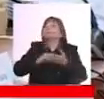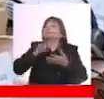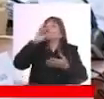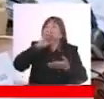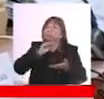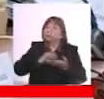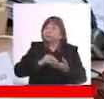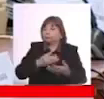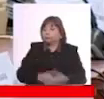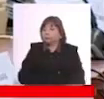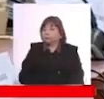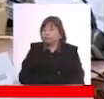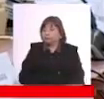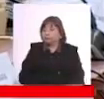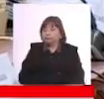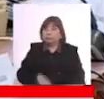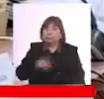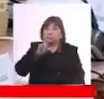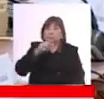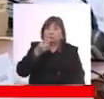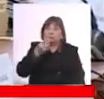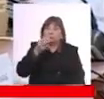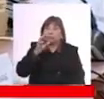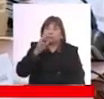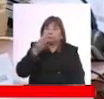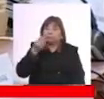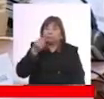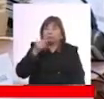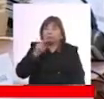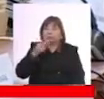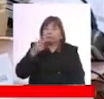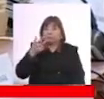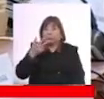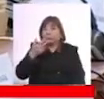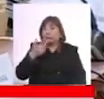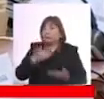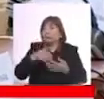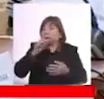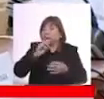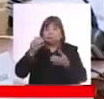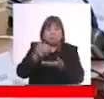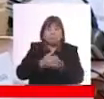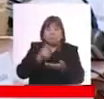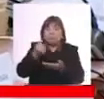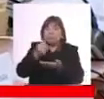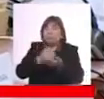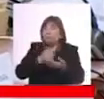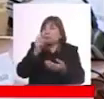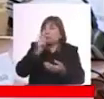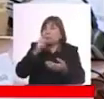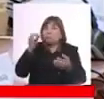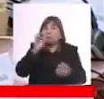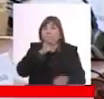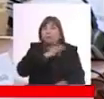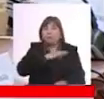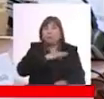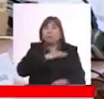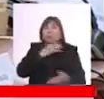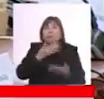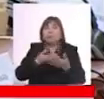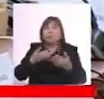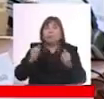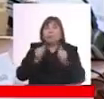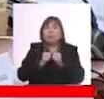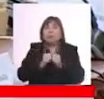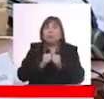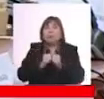programas desde el 2014 que se han dado en favor de las MIPES y que son créditos no reembolsables. Son como premios, incentivos